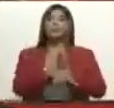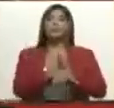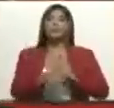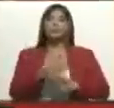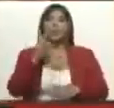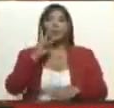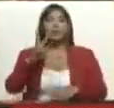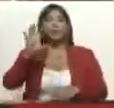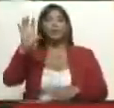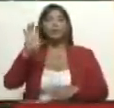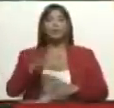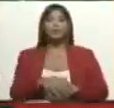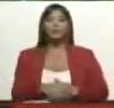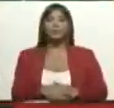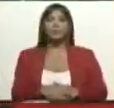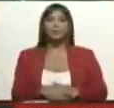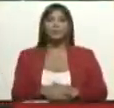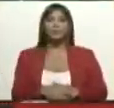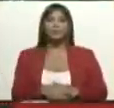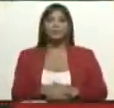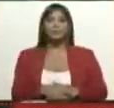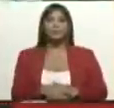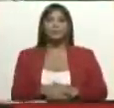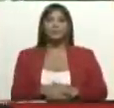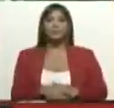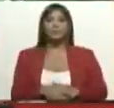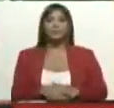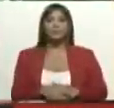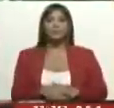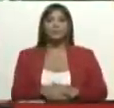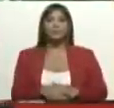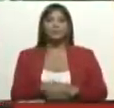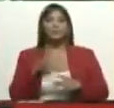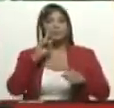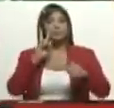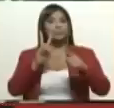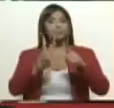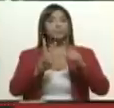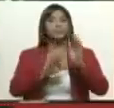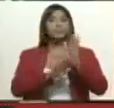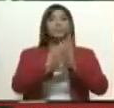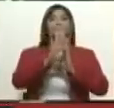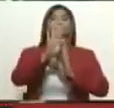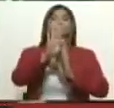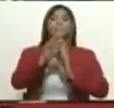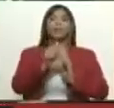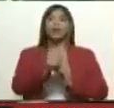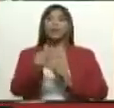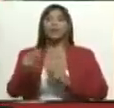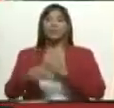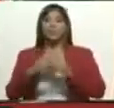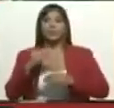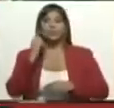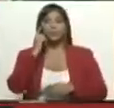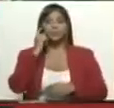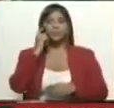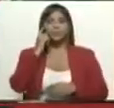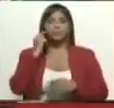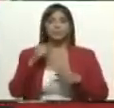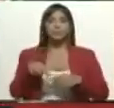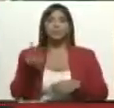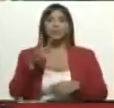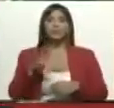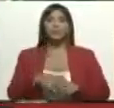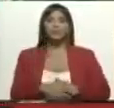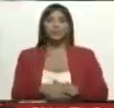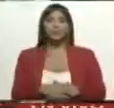a la patria divisada allá en el horizonte. Y cada cosa que yo haga en el territorio,